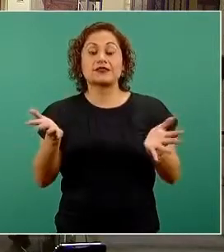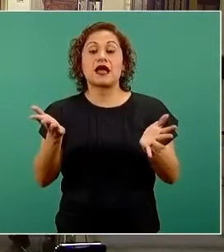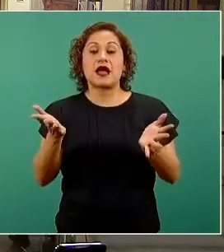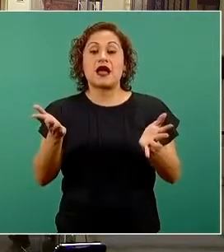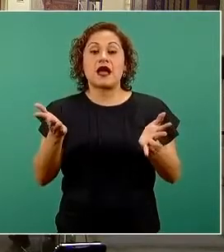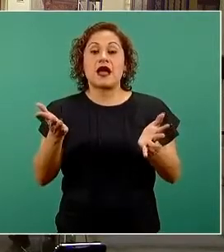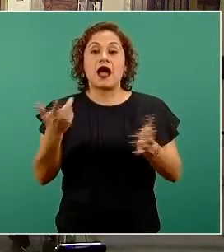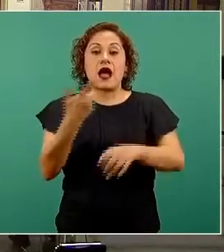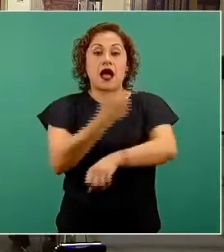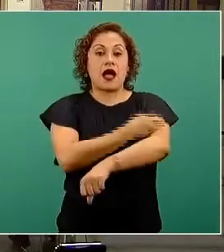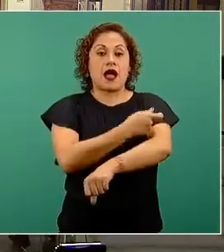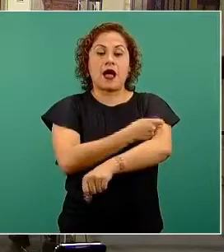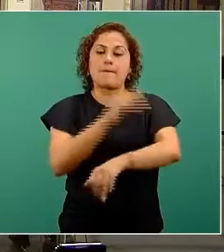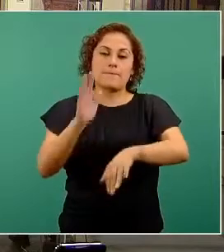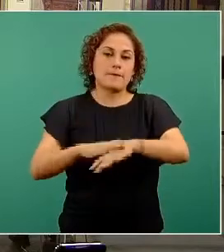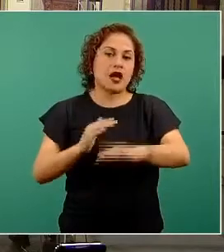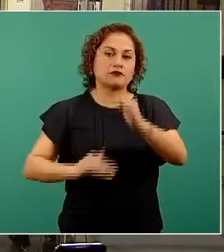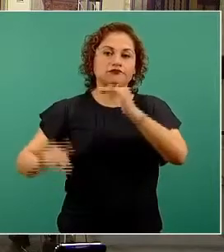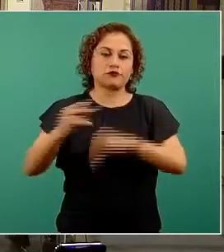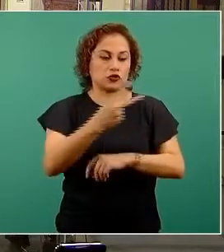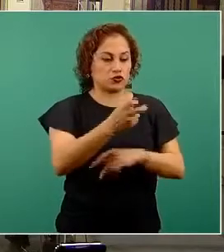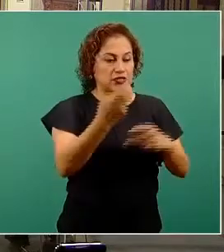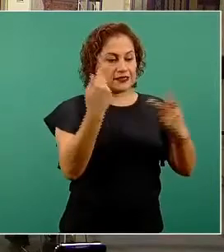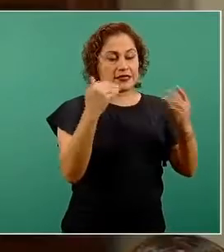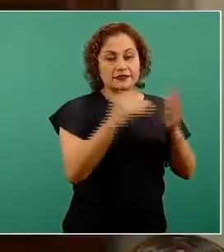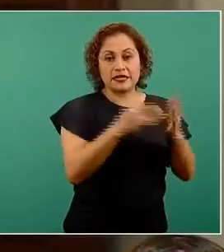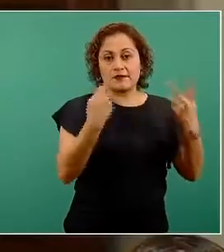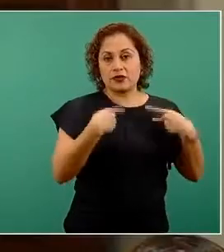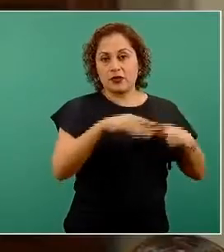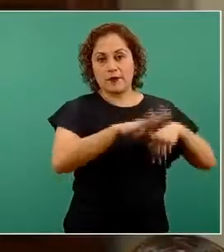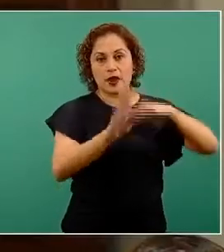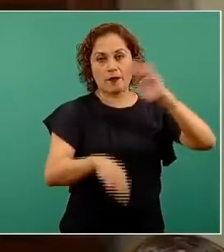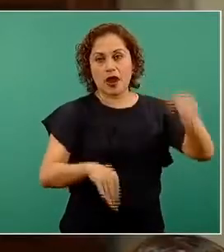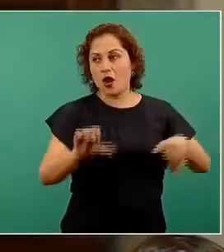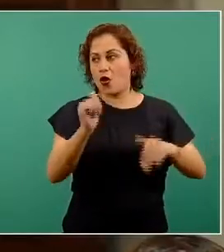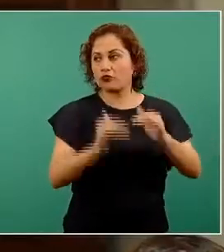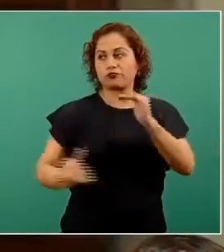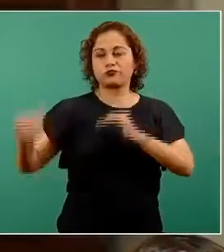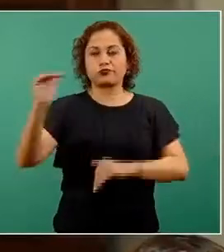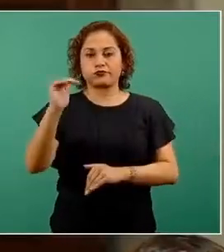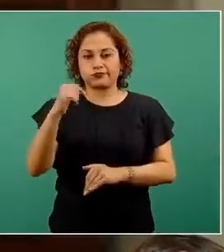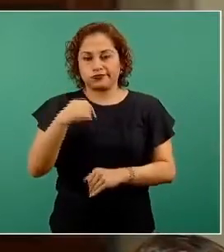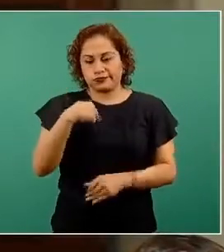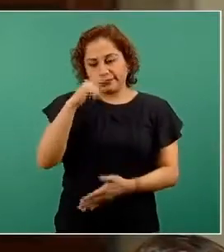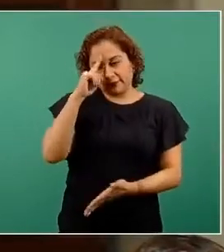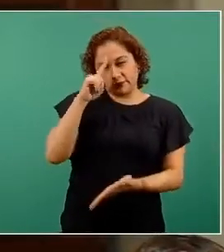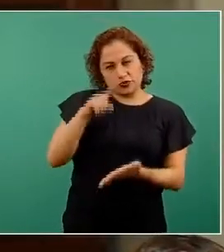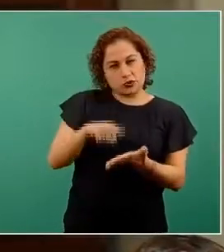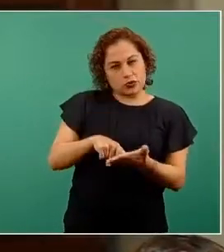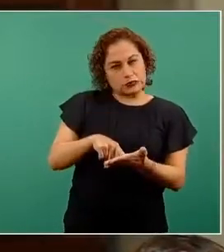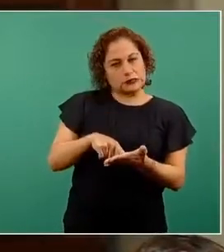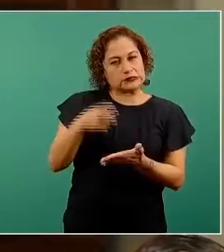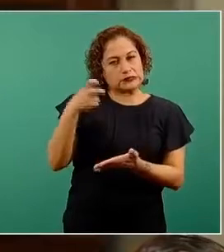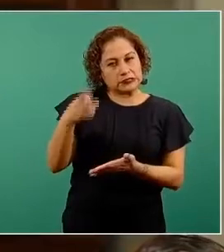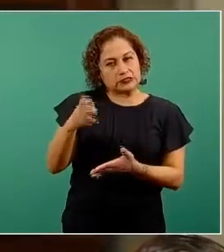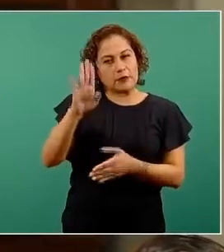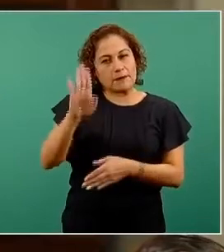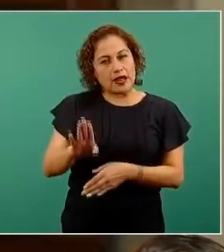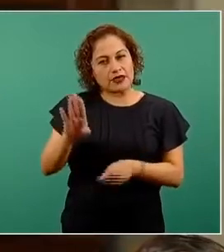contra el COVID-19. Yo diría que más bien es una prensa carroñera, sedienta de cadáveres. ¿Por qué le digo